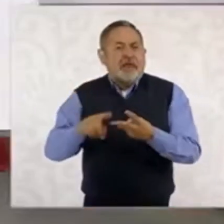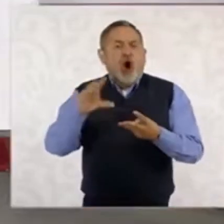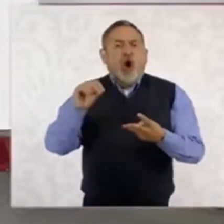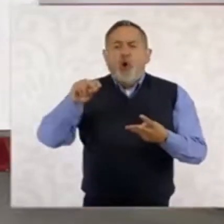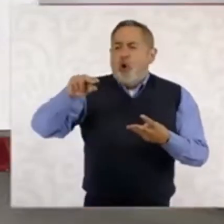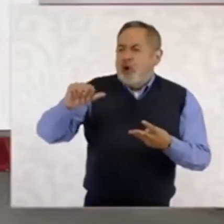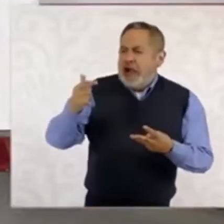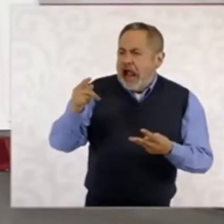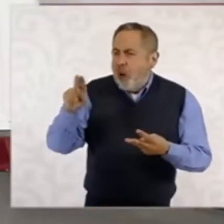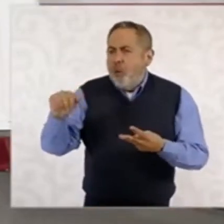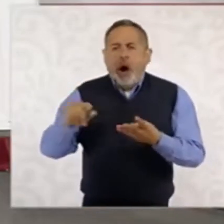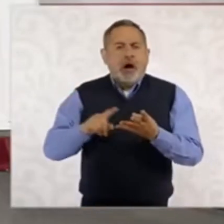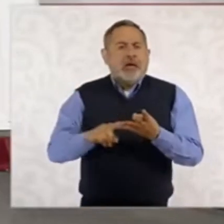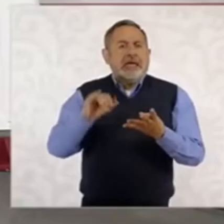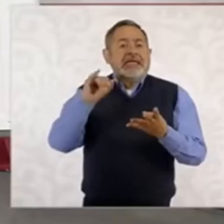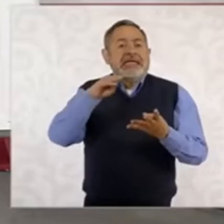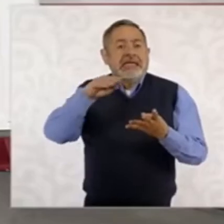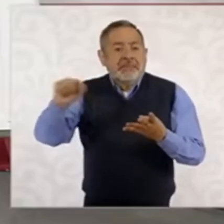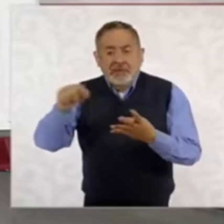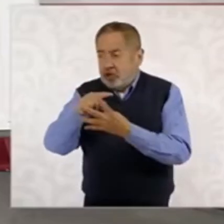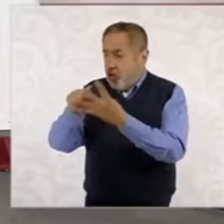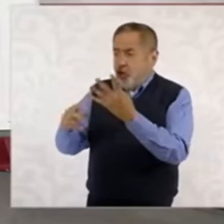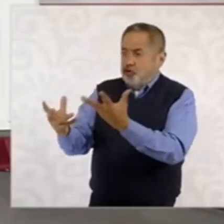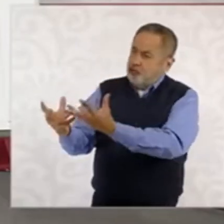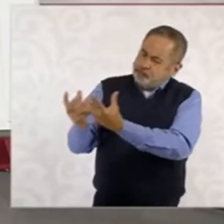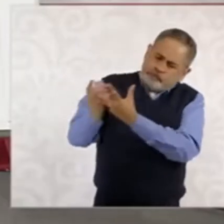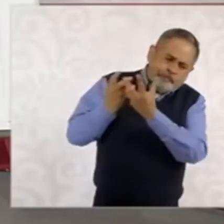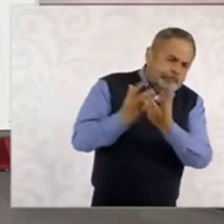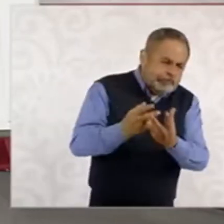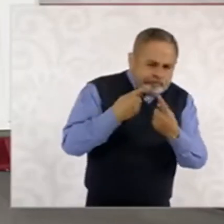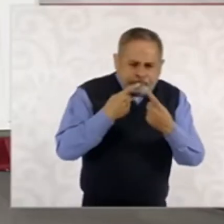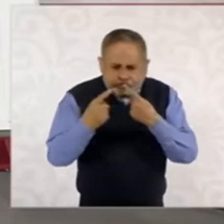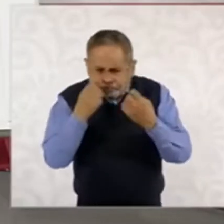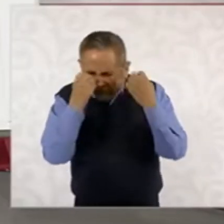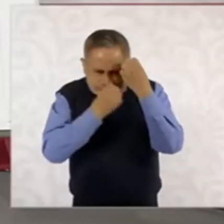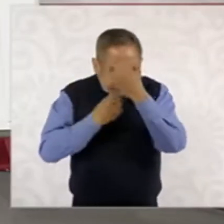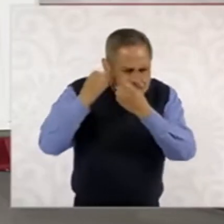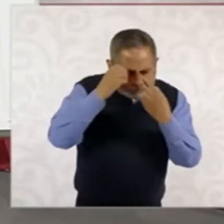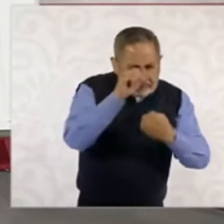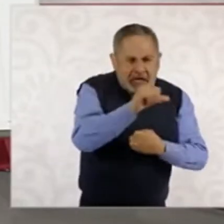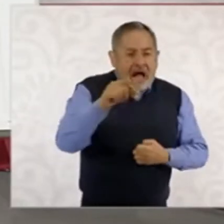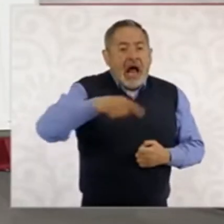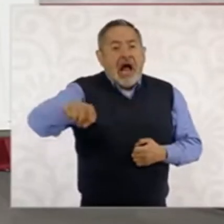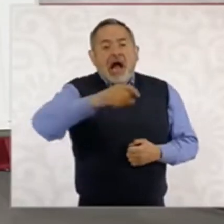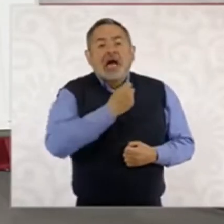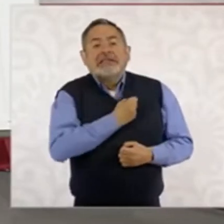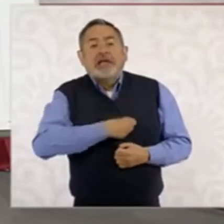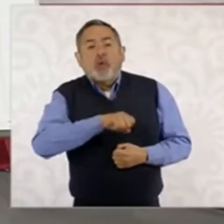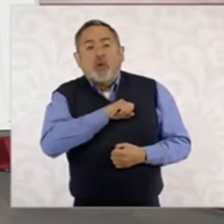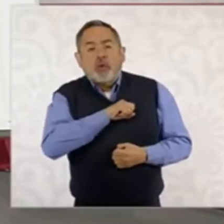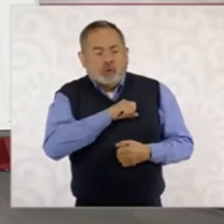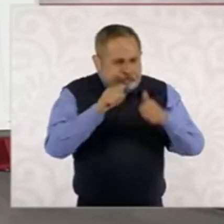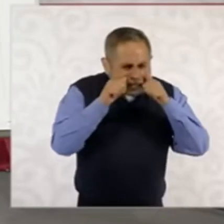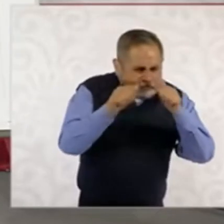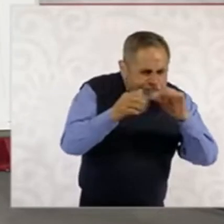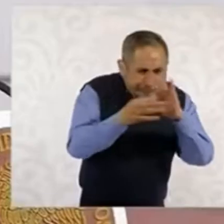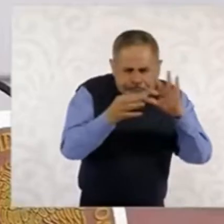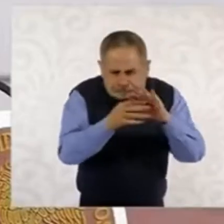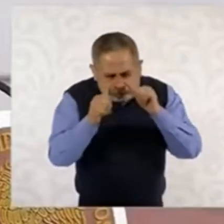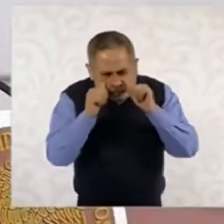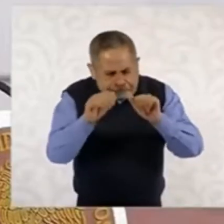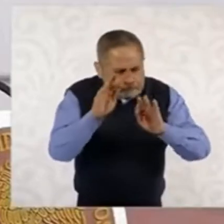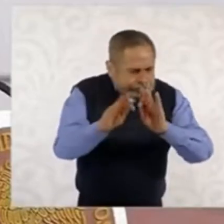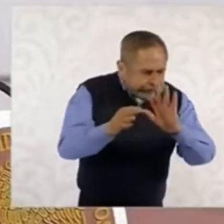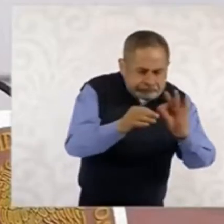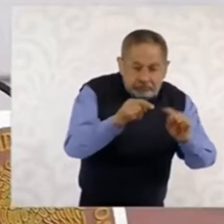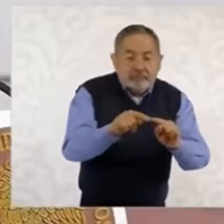IMSS Bienestar. Se atiende así, de manera eficaz, la relación con las comunidades y se